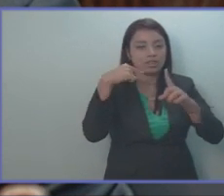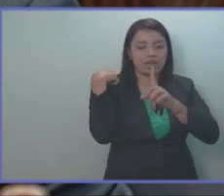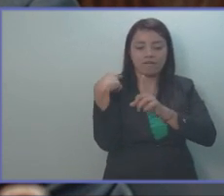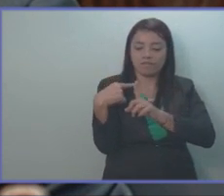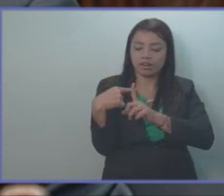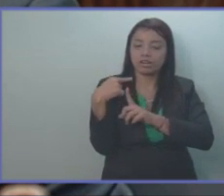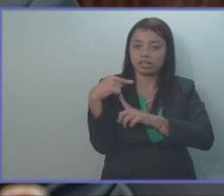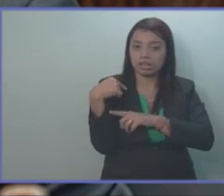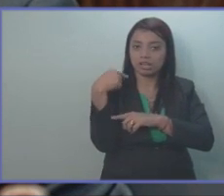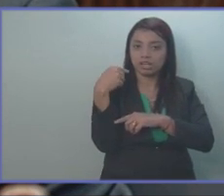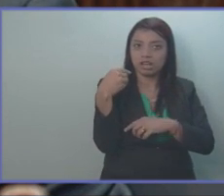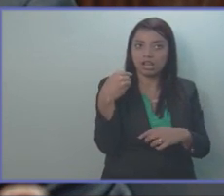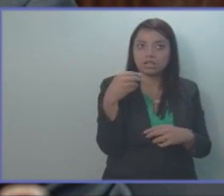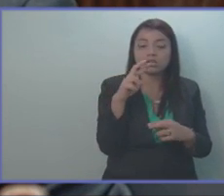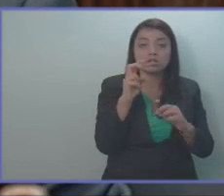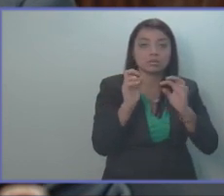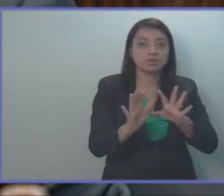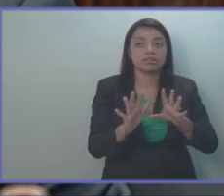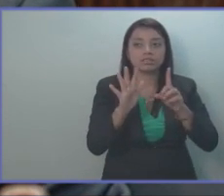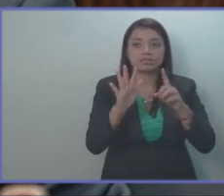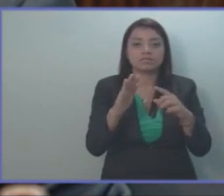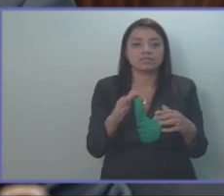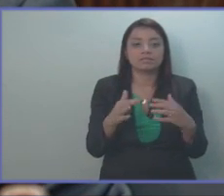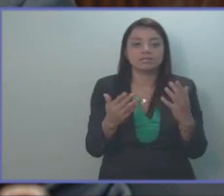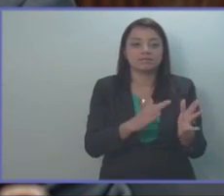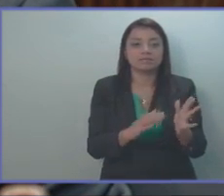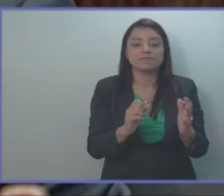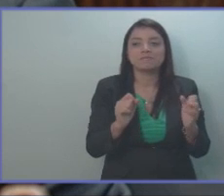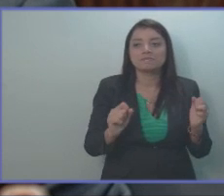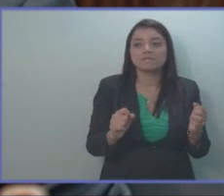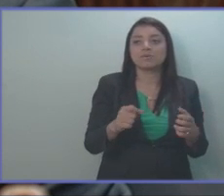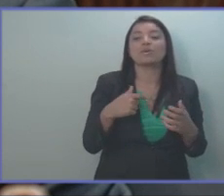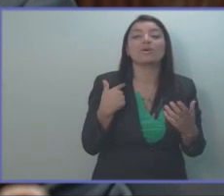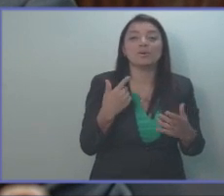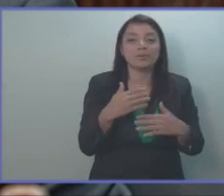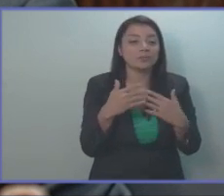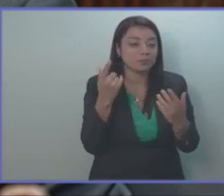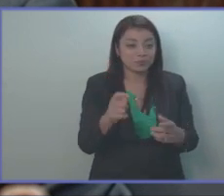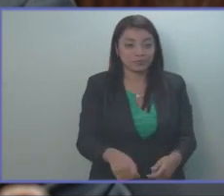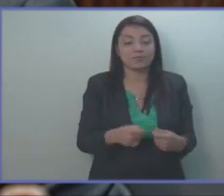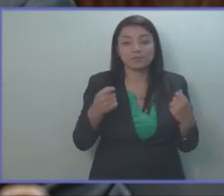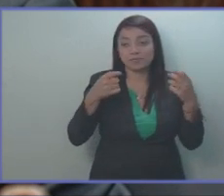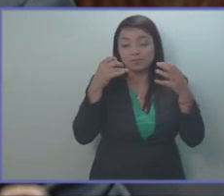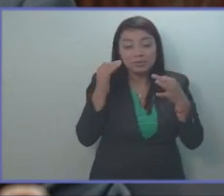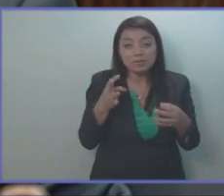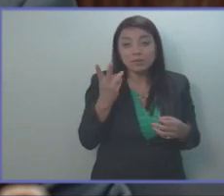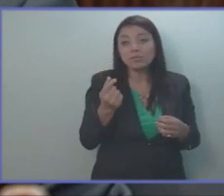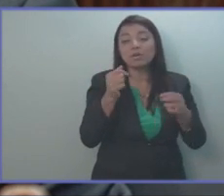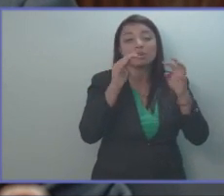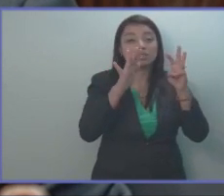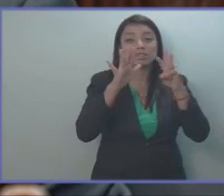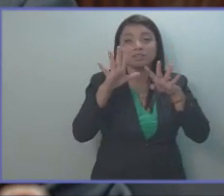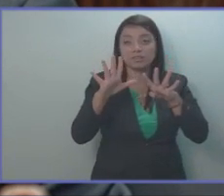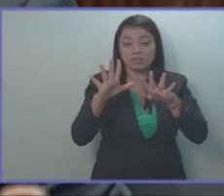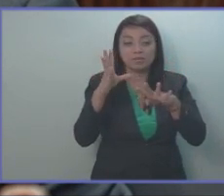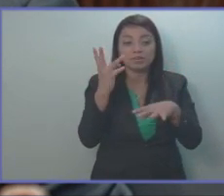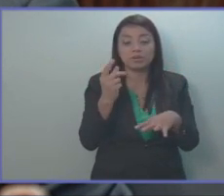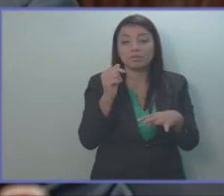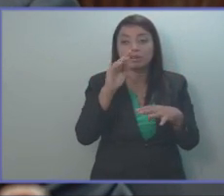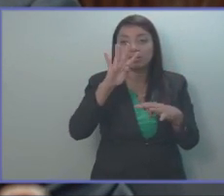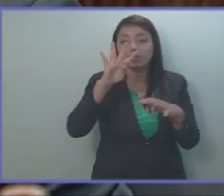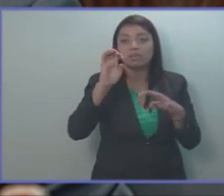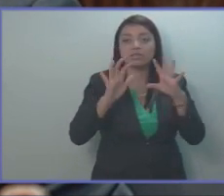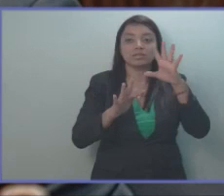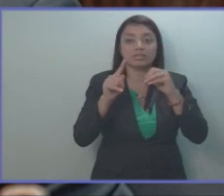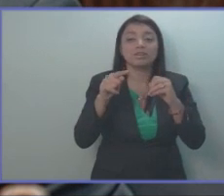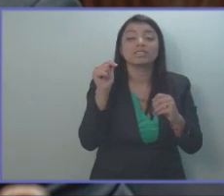de 2016, publicado en el Diario Oficial número 59, tomo 411